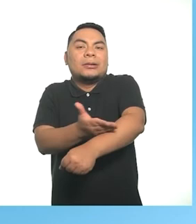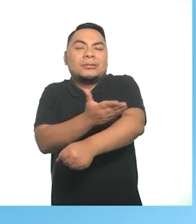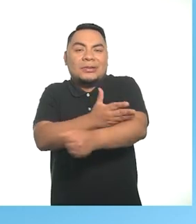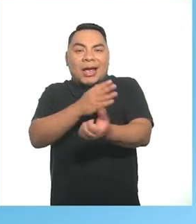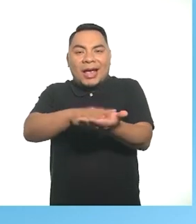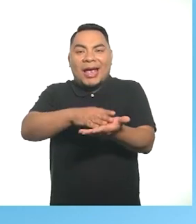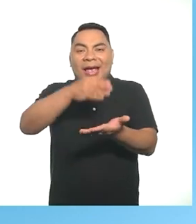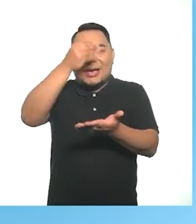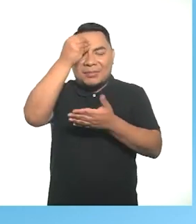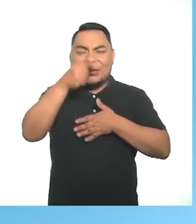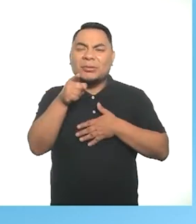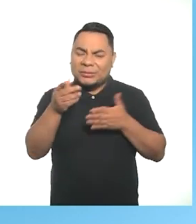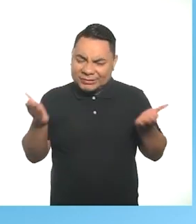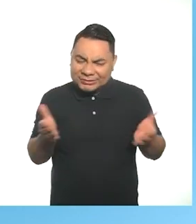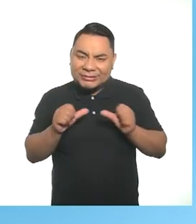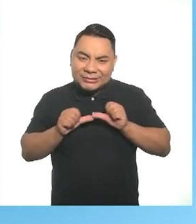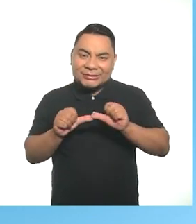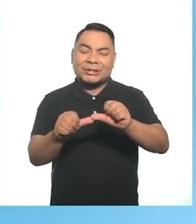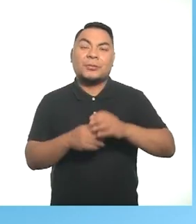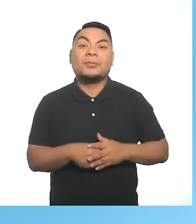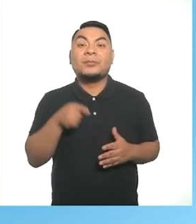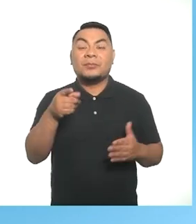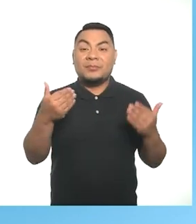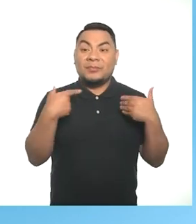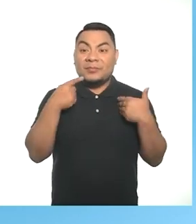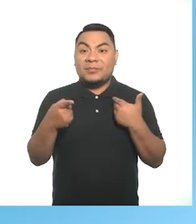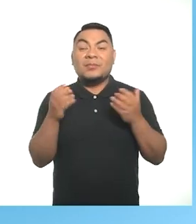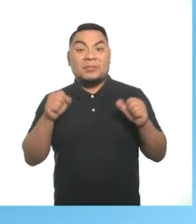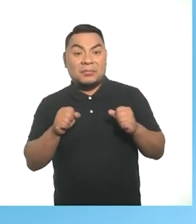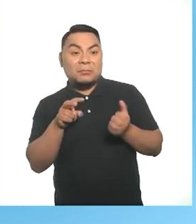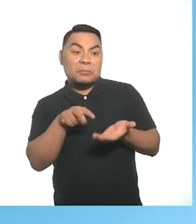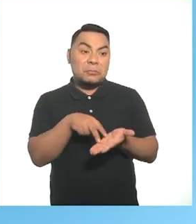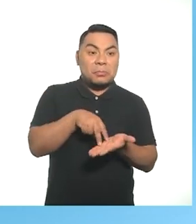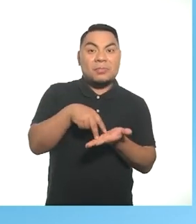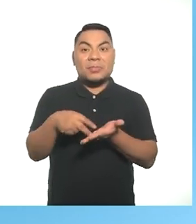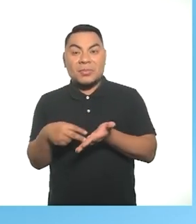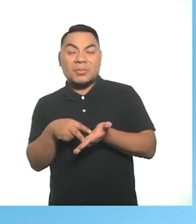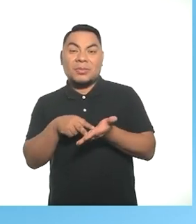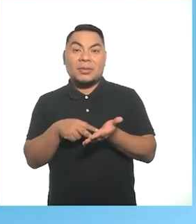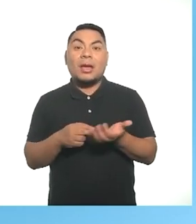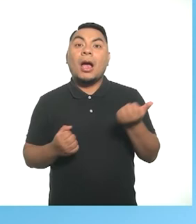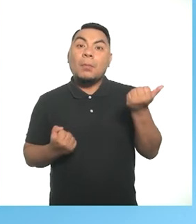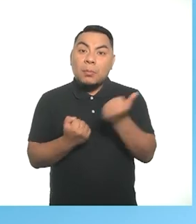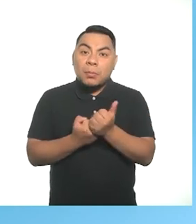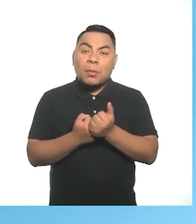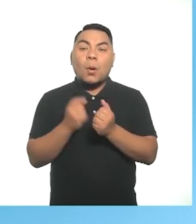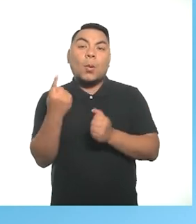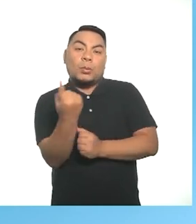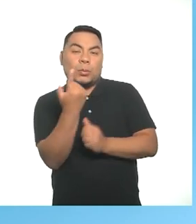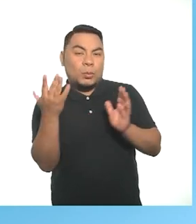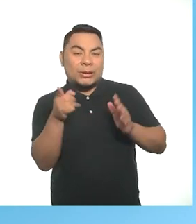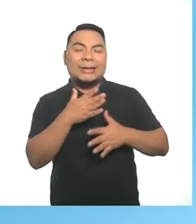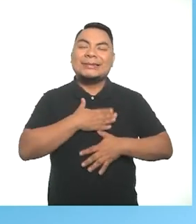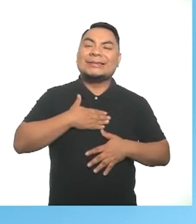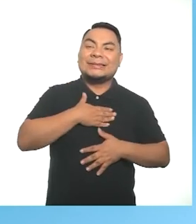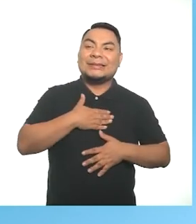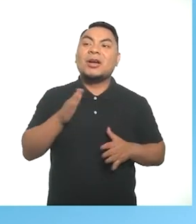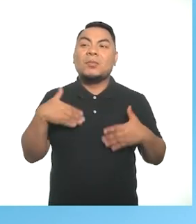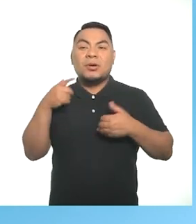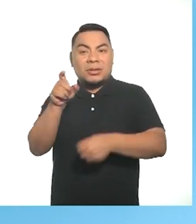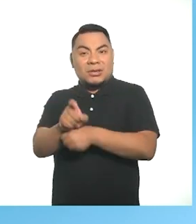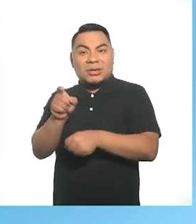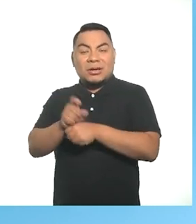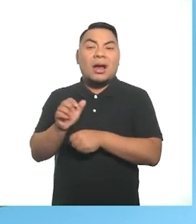de aprendizaje. Sigan adelante. Si mantiene el equilibrio con o sin apoyo y se divierte,